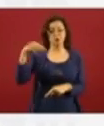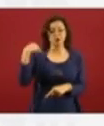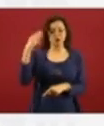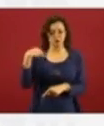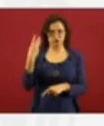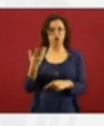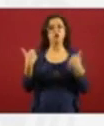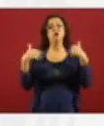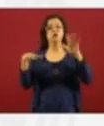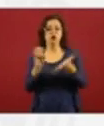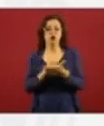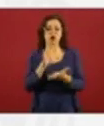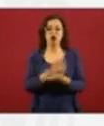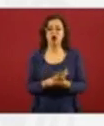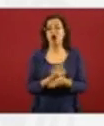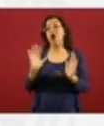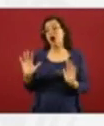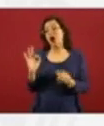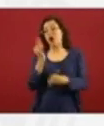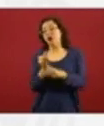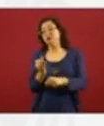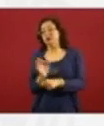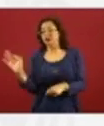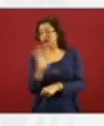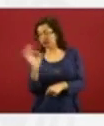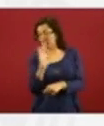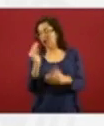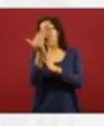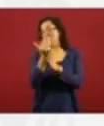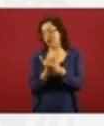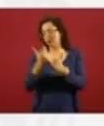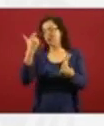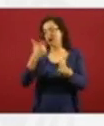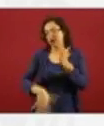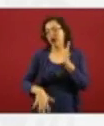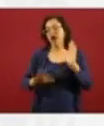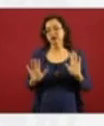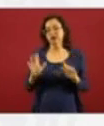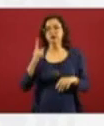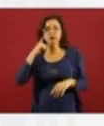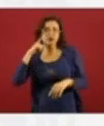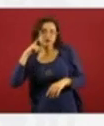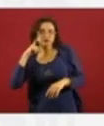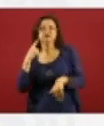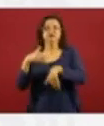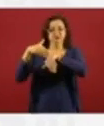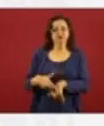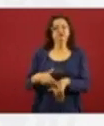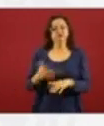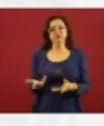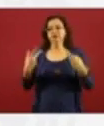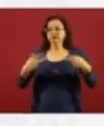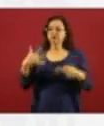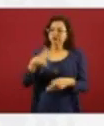cuenta. Si van ahorita, pues a lo mejor ojalá y hayan bajado el precio, porque nos escucharon y fueron solidarios